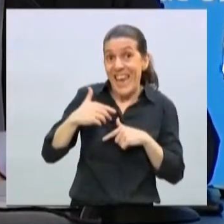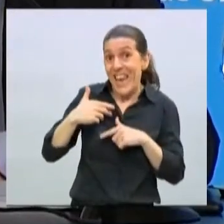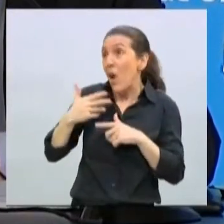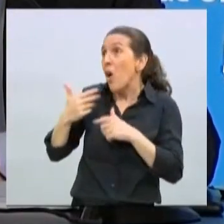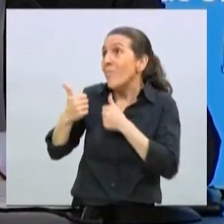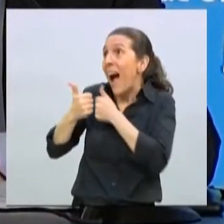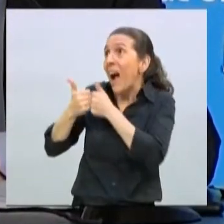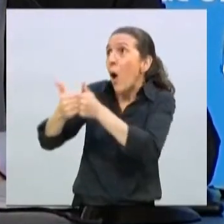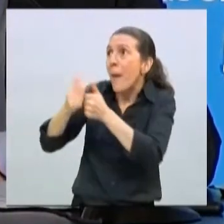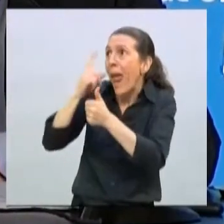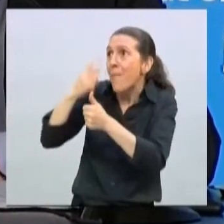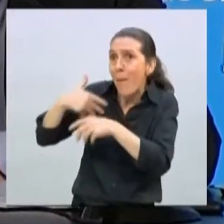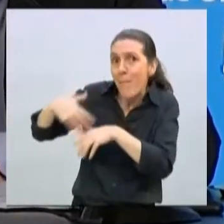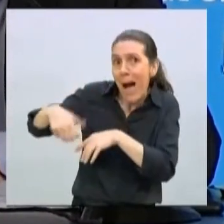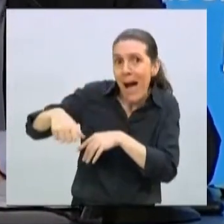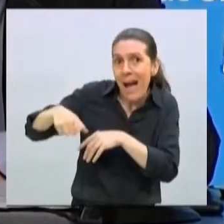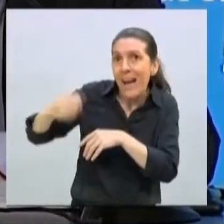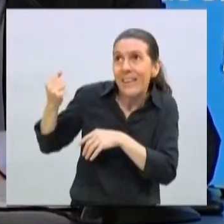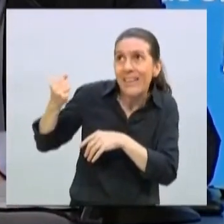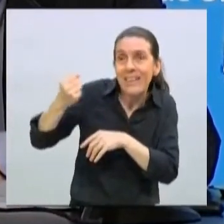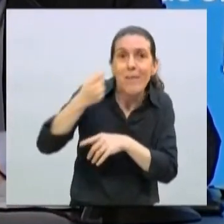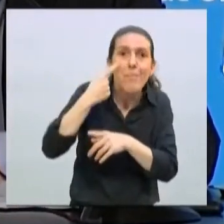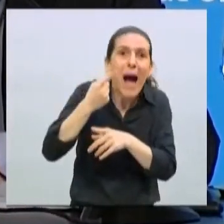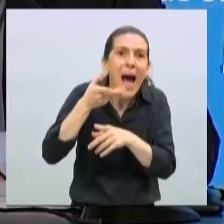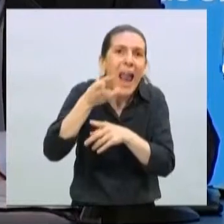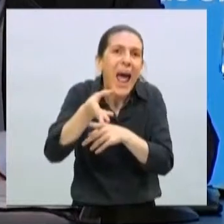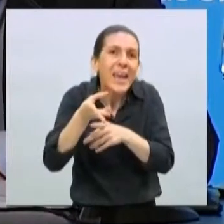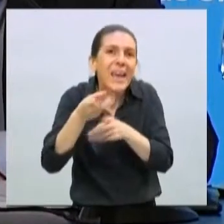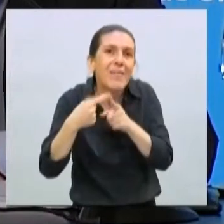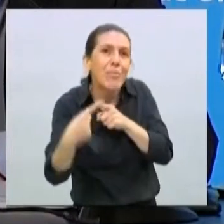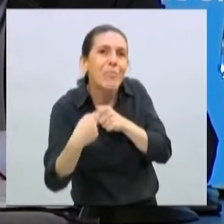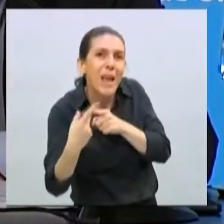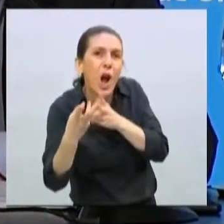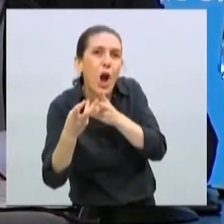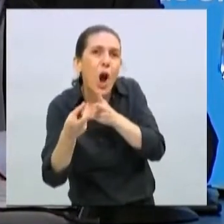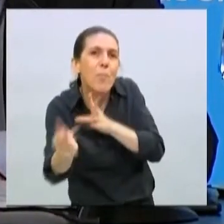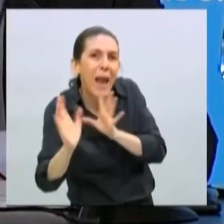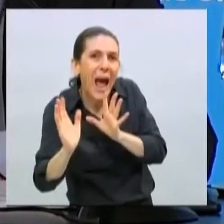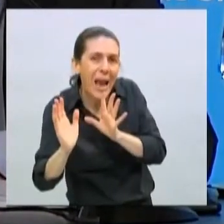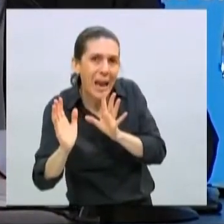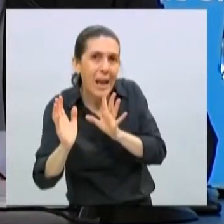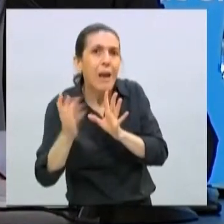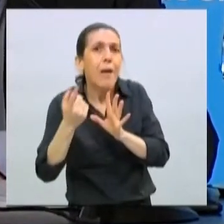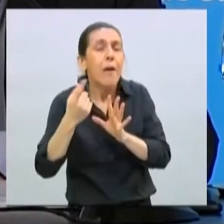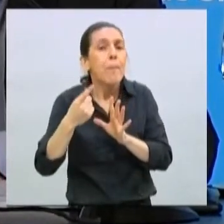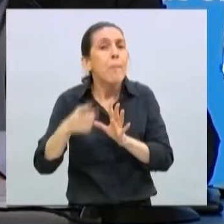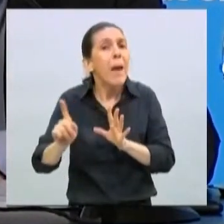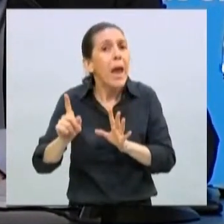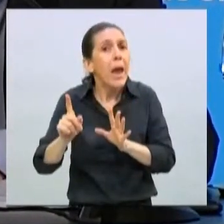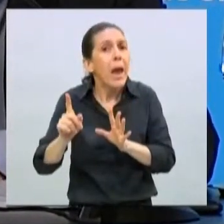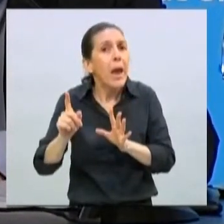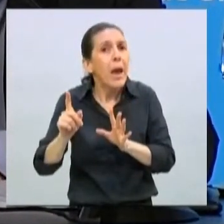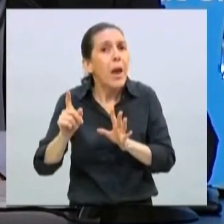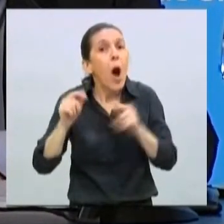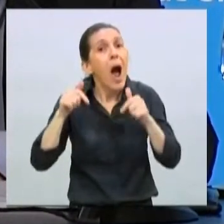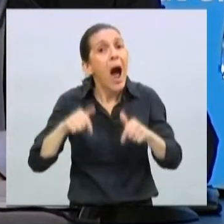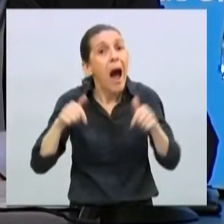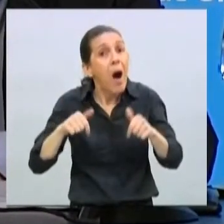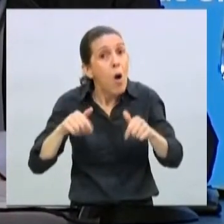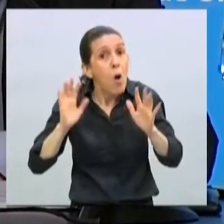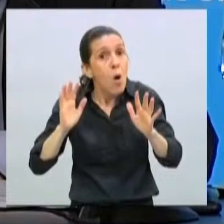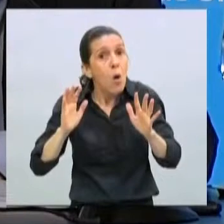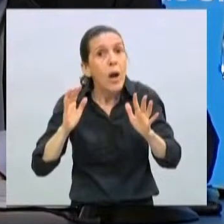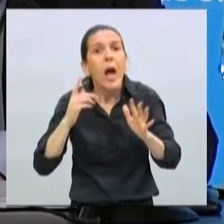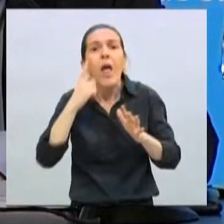alguna salida para ir a un comercio y no, por lo menos de momento, que haya